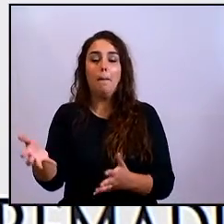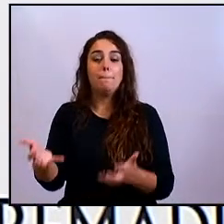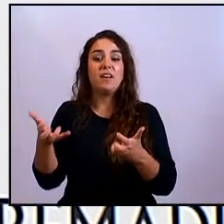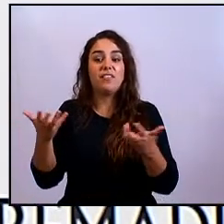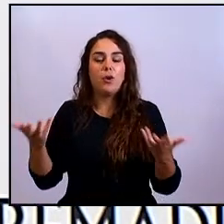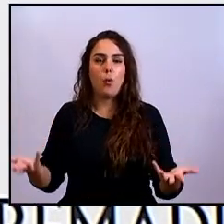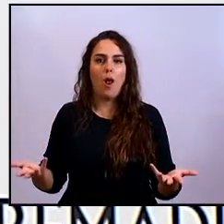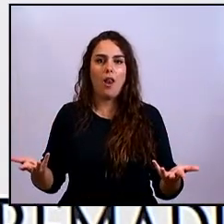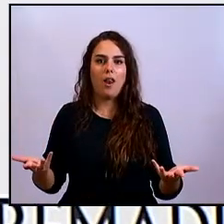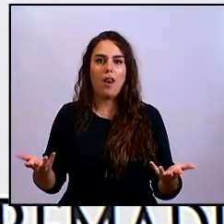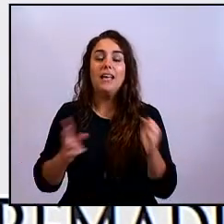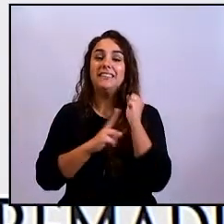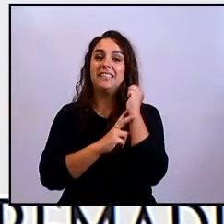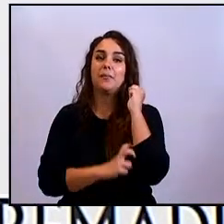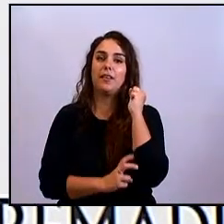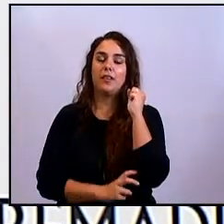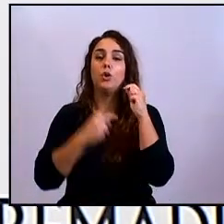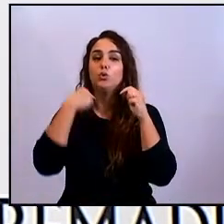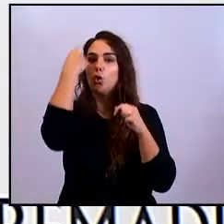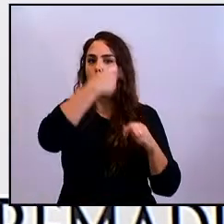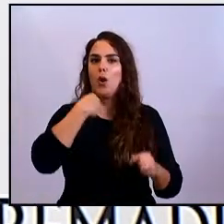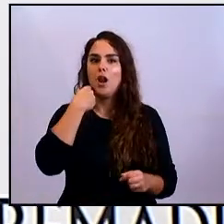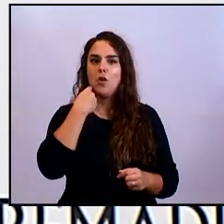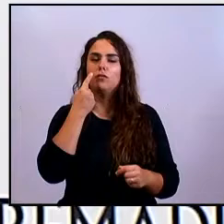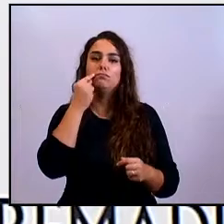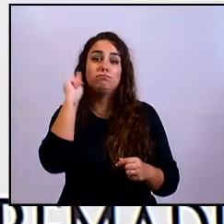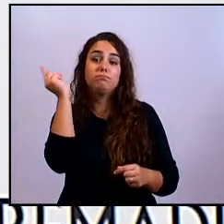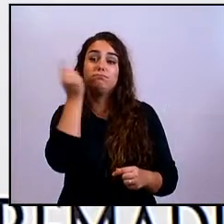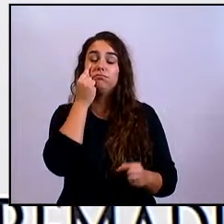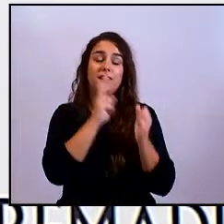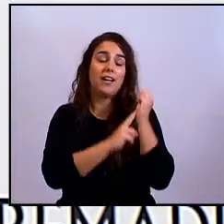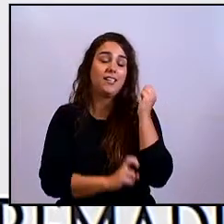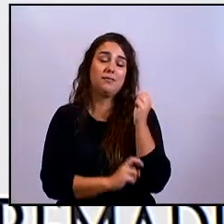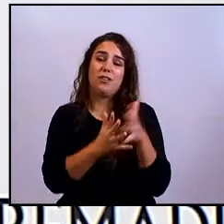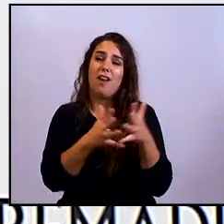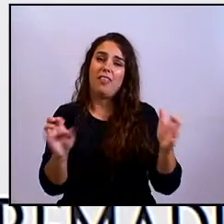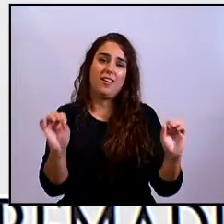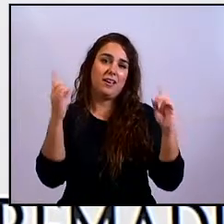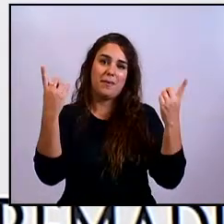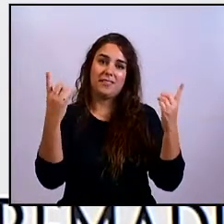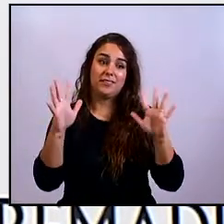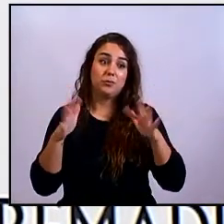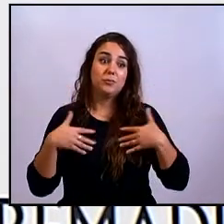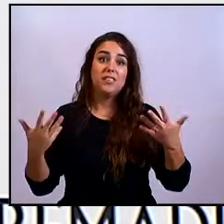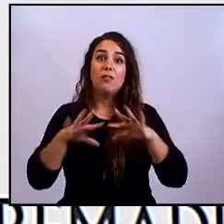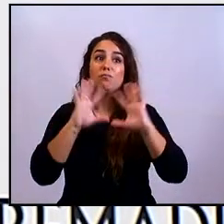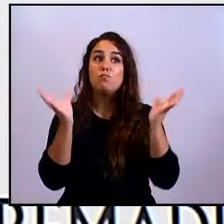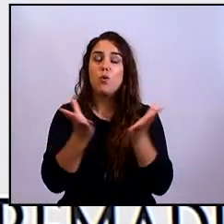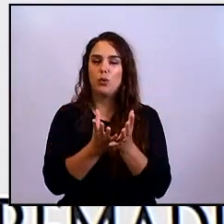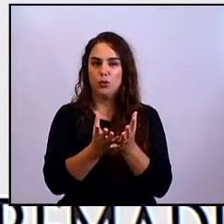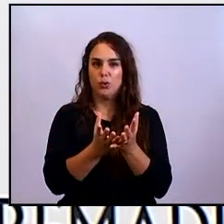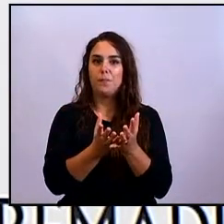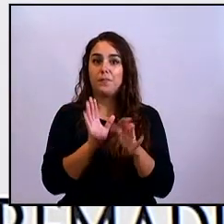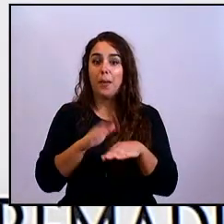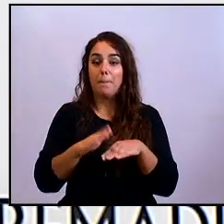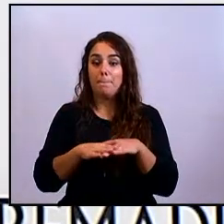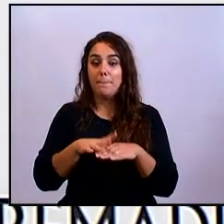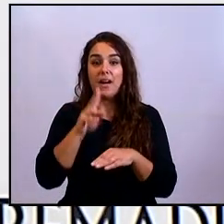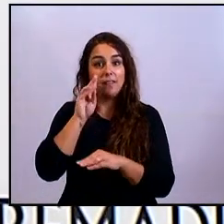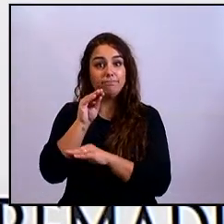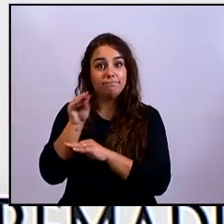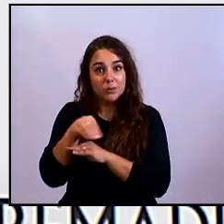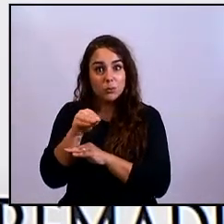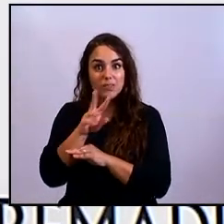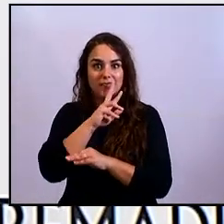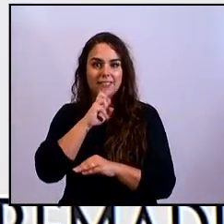al yacimiento del Turuñuelo, uno de los grandes descubrimientos arqueológicos que está sorprendiendo al mundo entero. Para preservar este